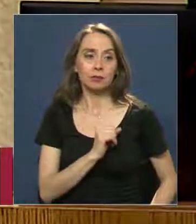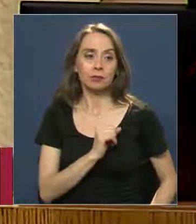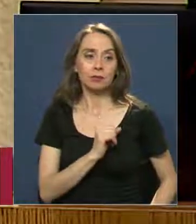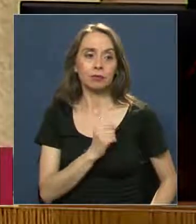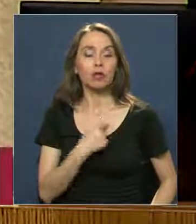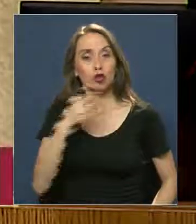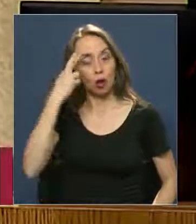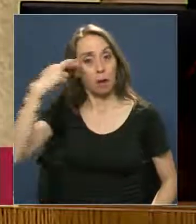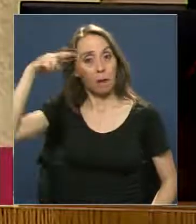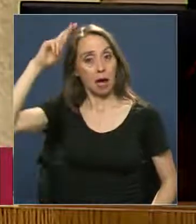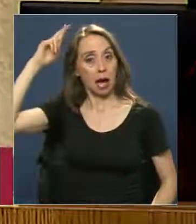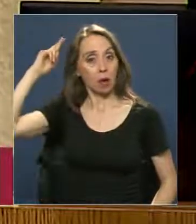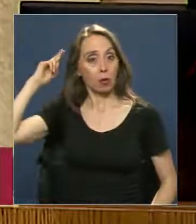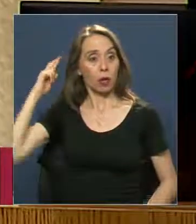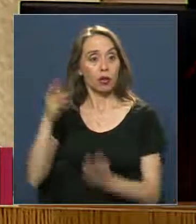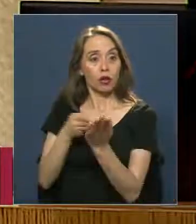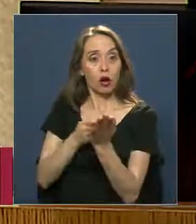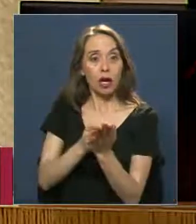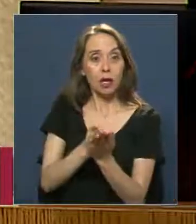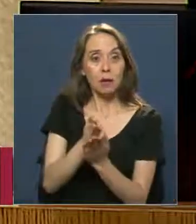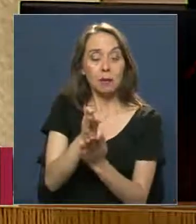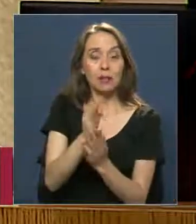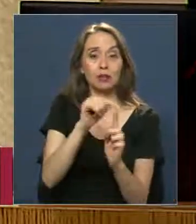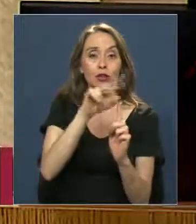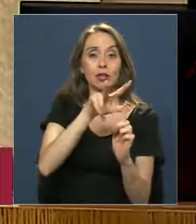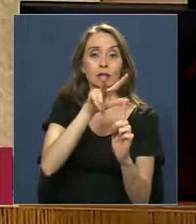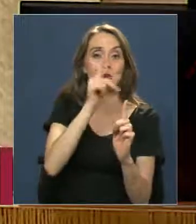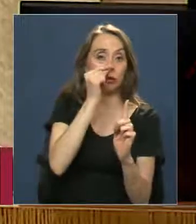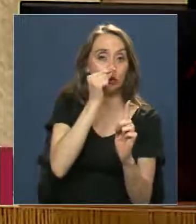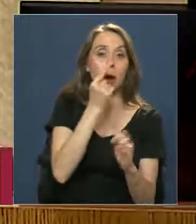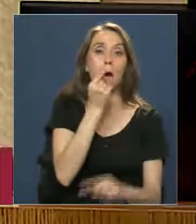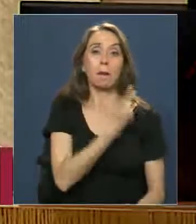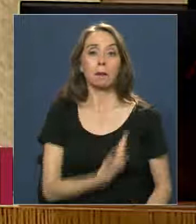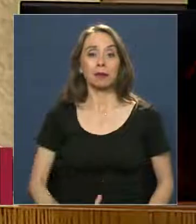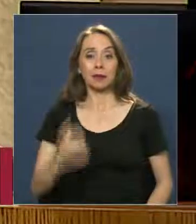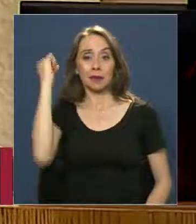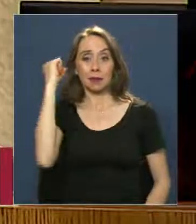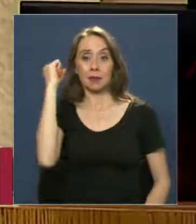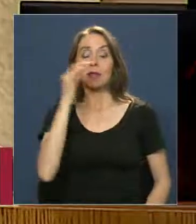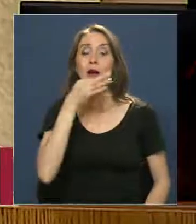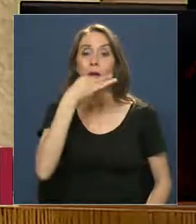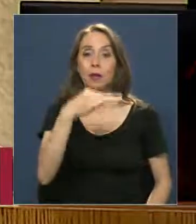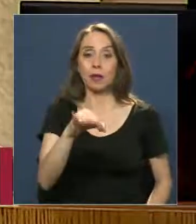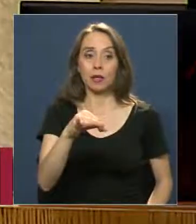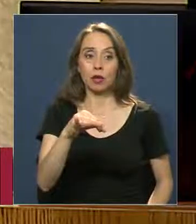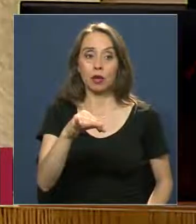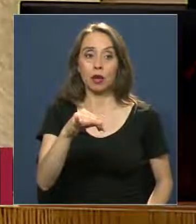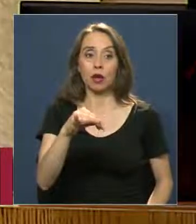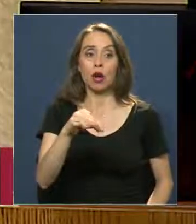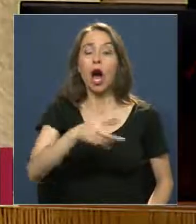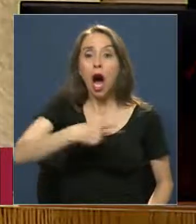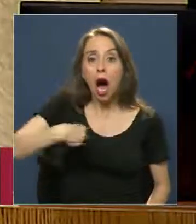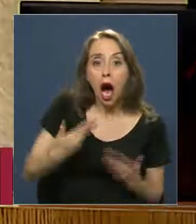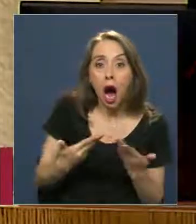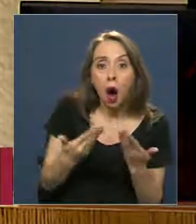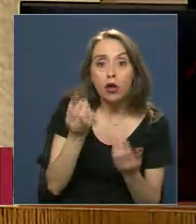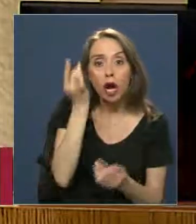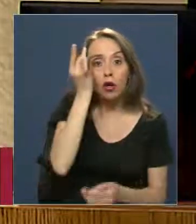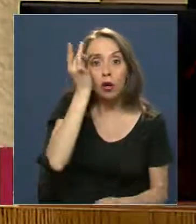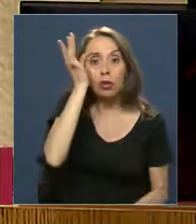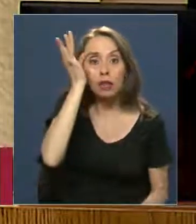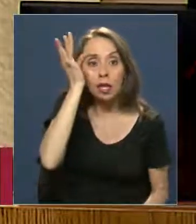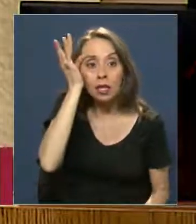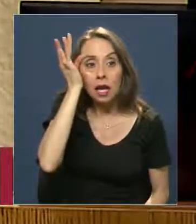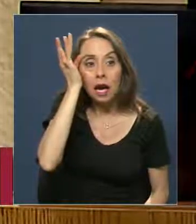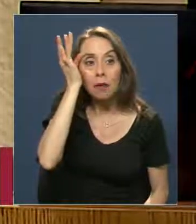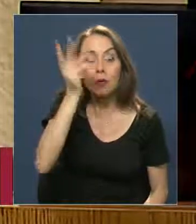Me recuerdo que cuando empezó todo esto, el presidente dijo: nos estamos enterando, no